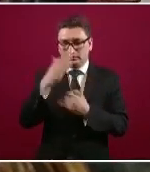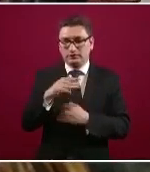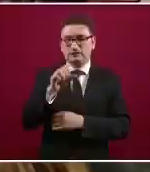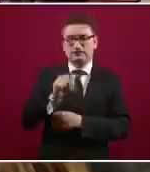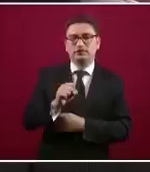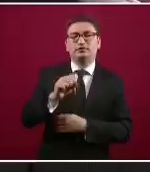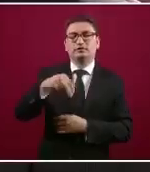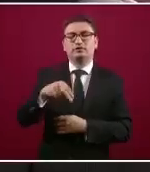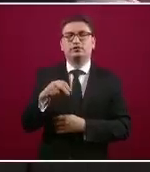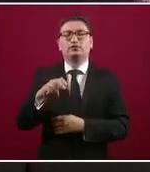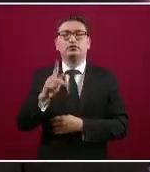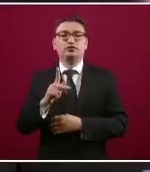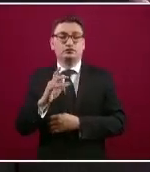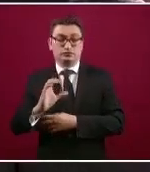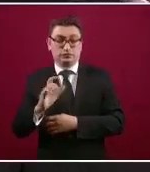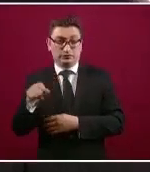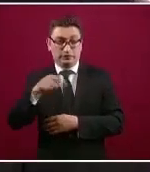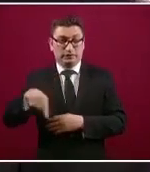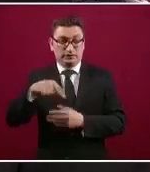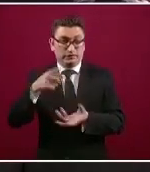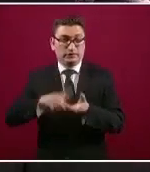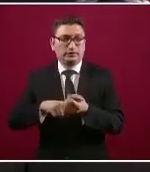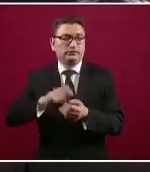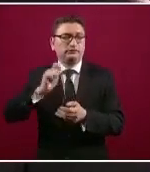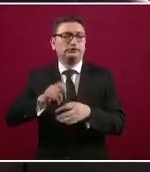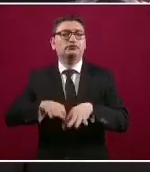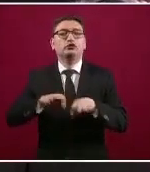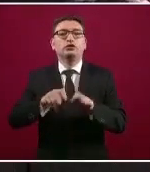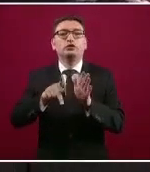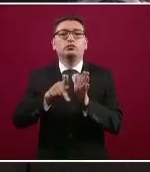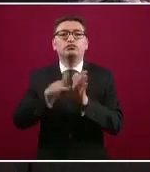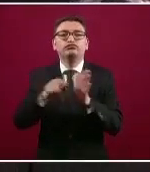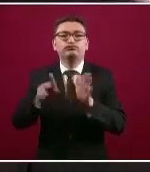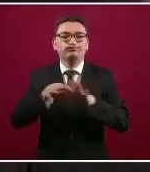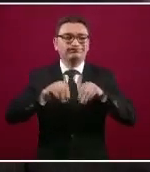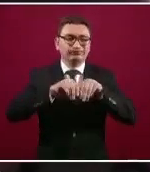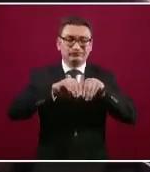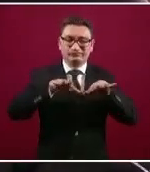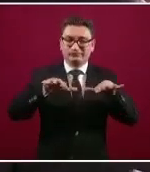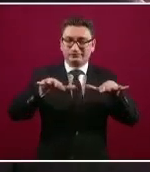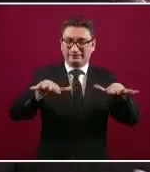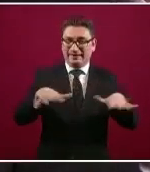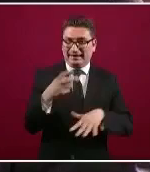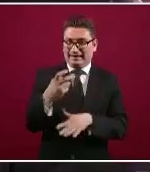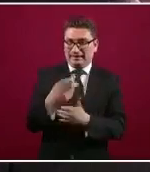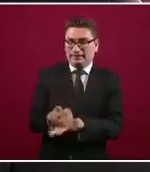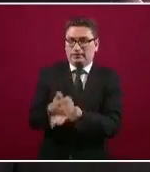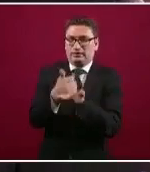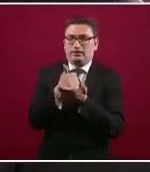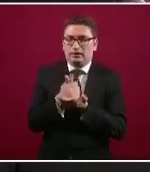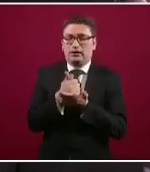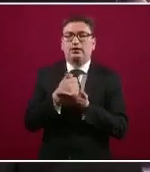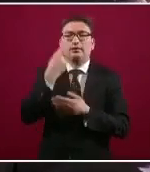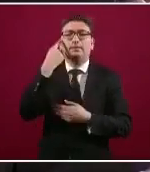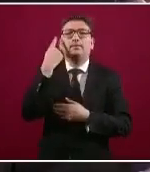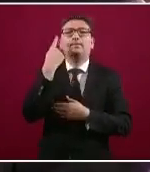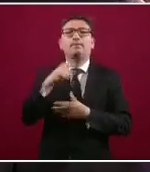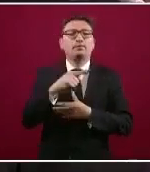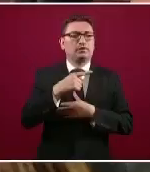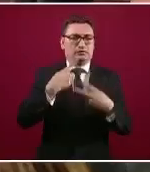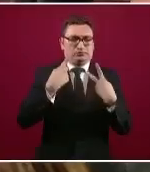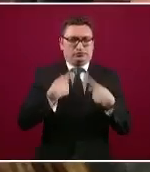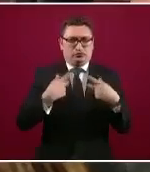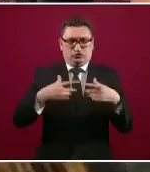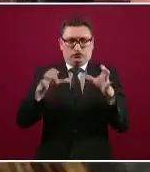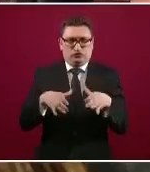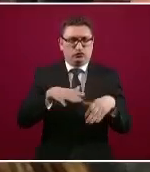Nacional de Protección Civil, que son los medios de comunicación que nos permiten enviar a la